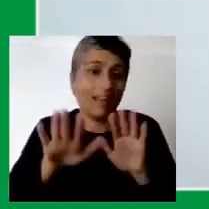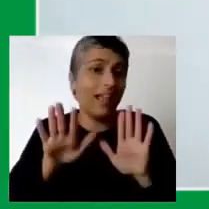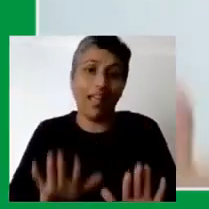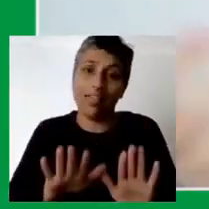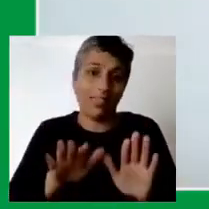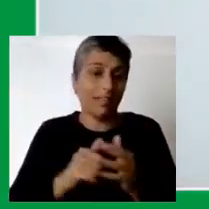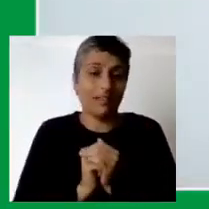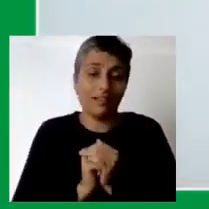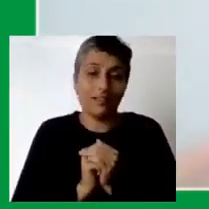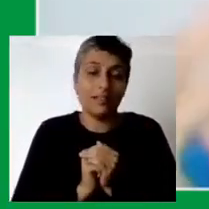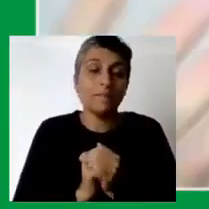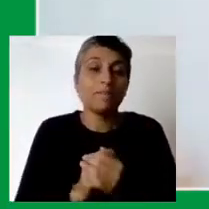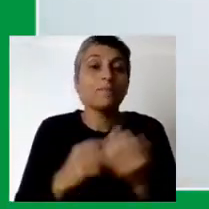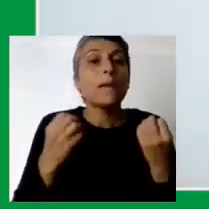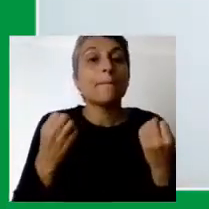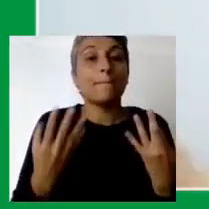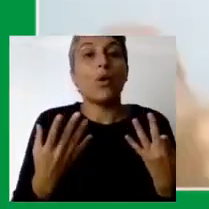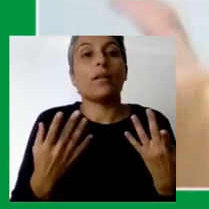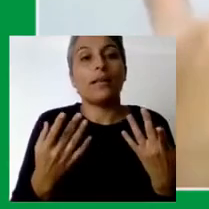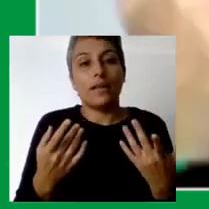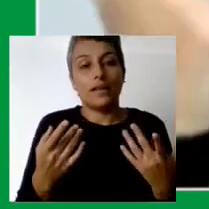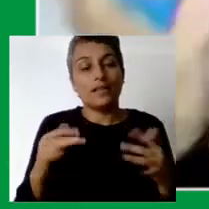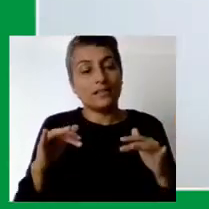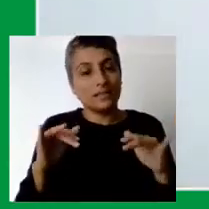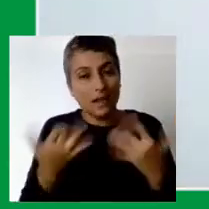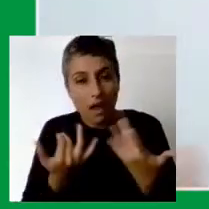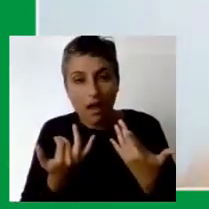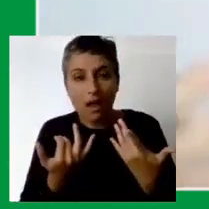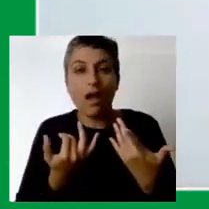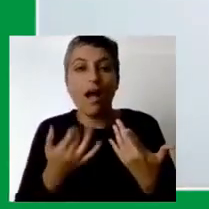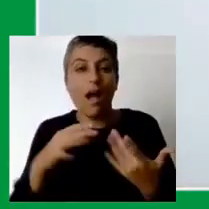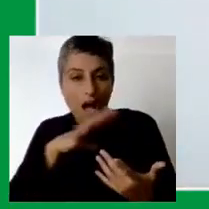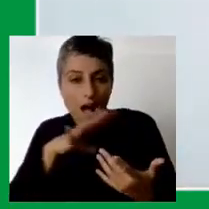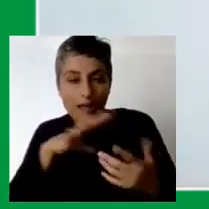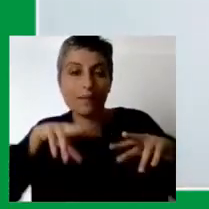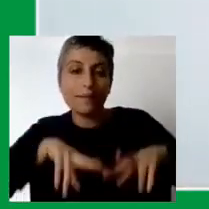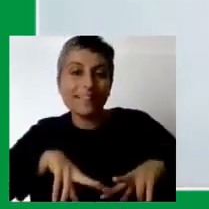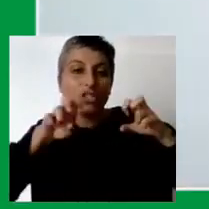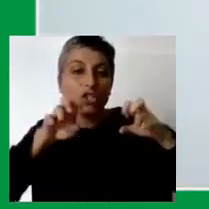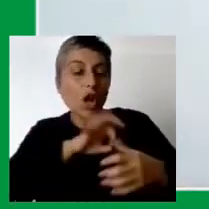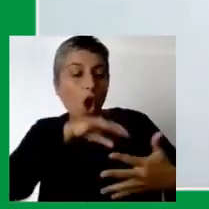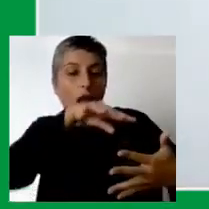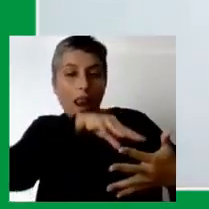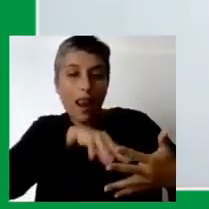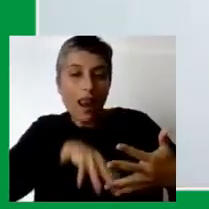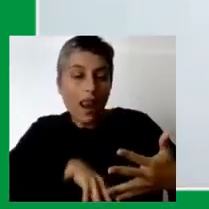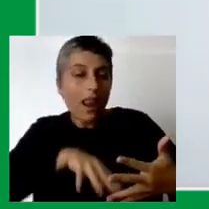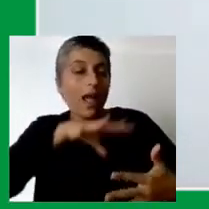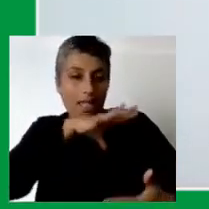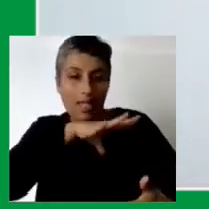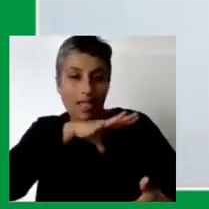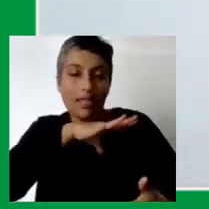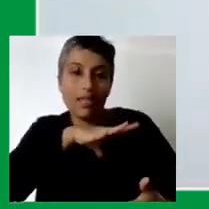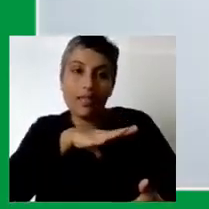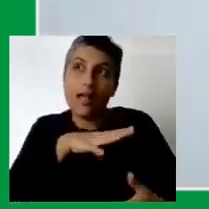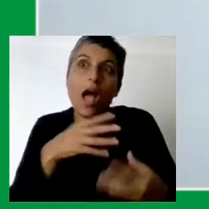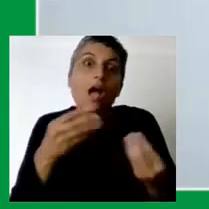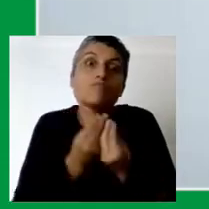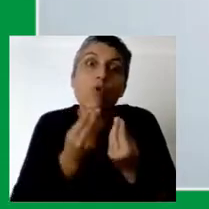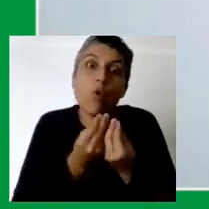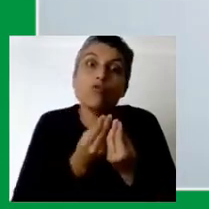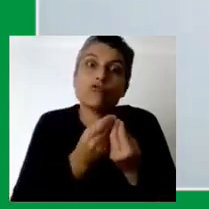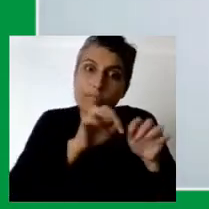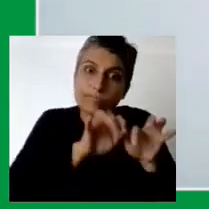ahora, porque bueno, venimos leyendo, ya hay investigaciones, ya hay mucho escrito